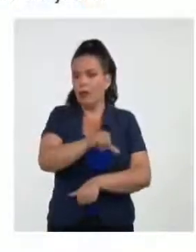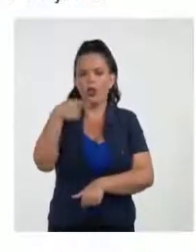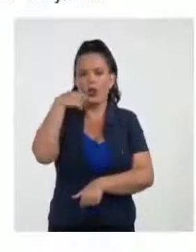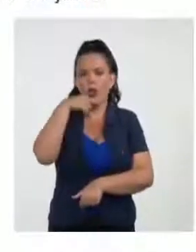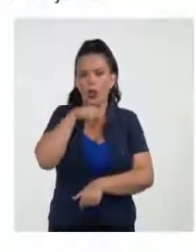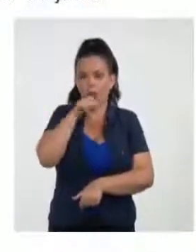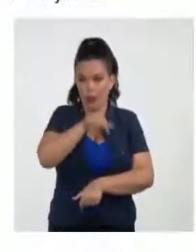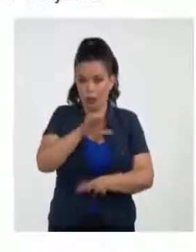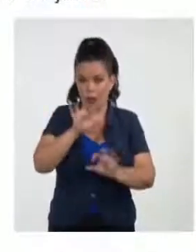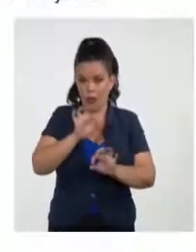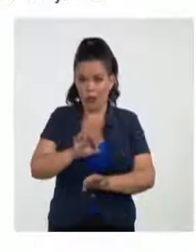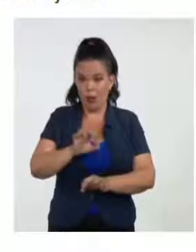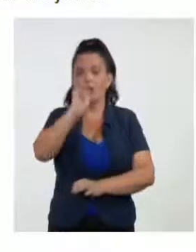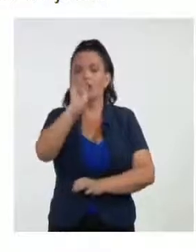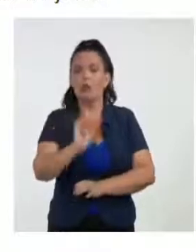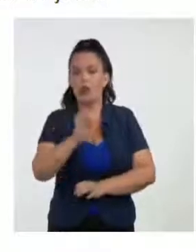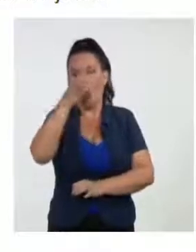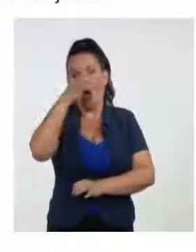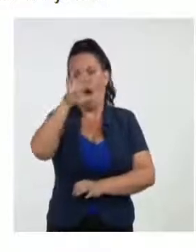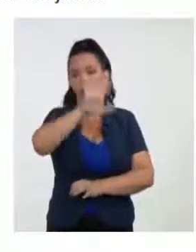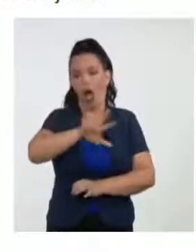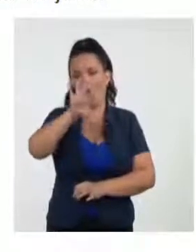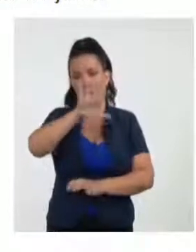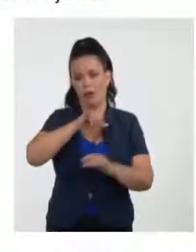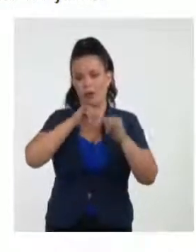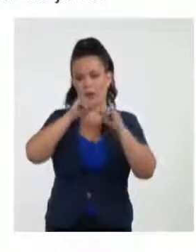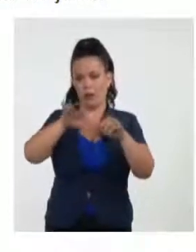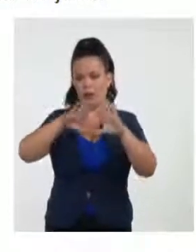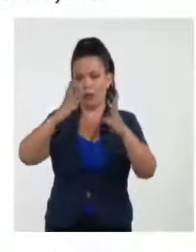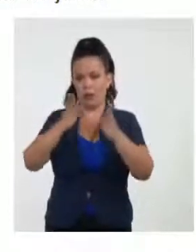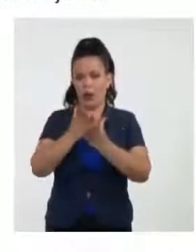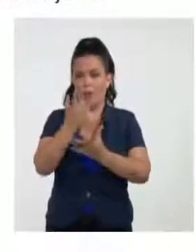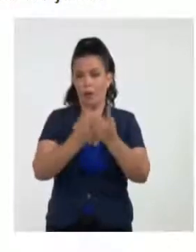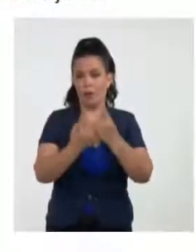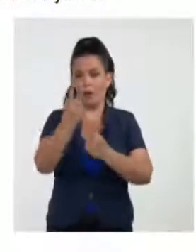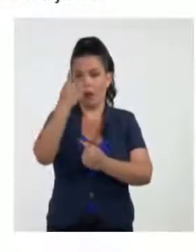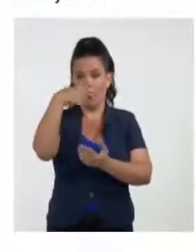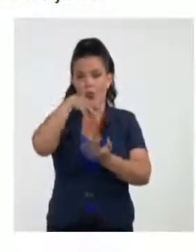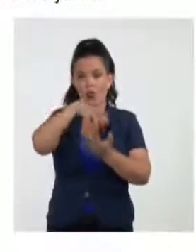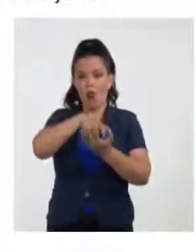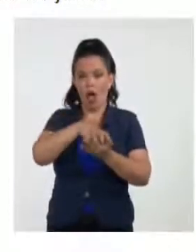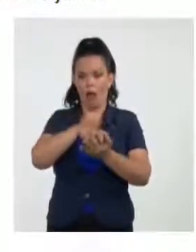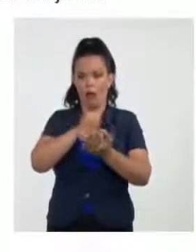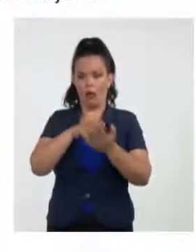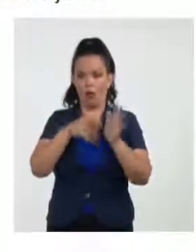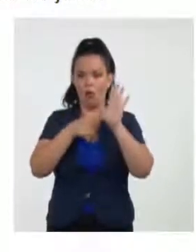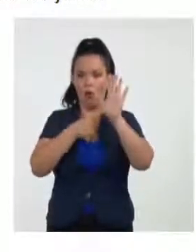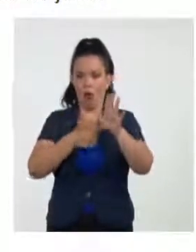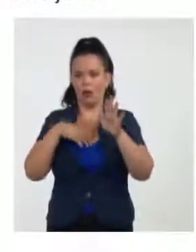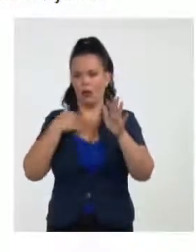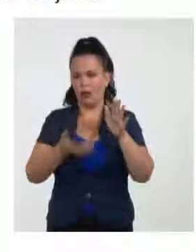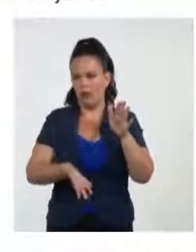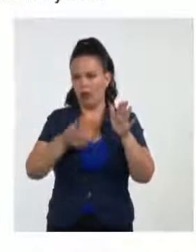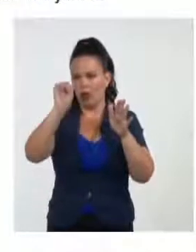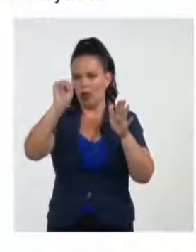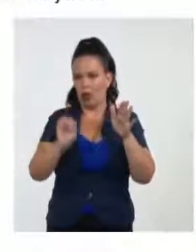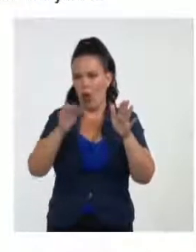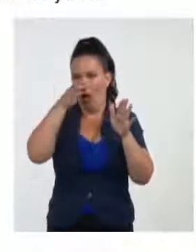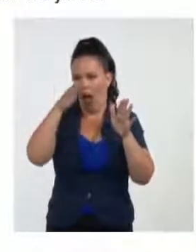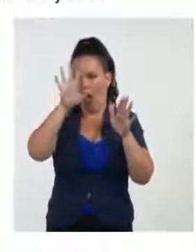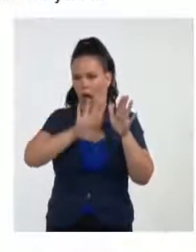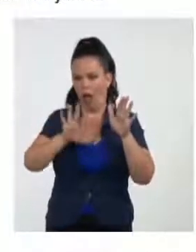en el mundo, fue el primer país que la notificó, y que en Cuba empezó a circular a